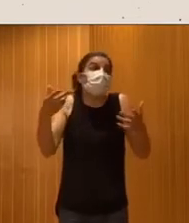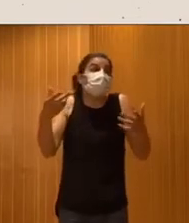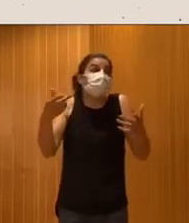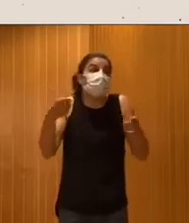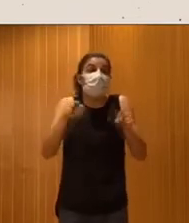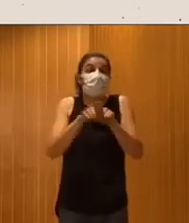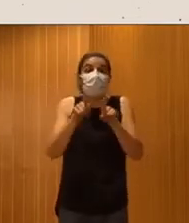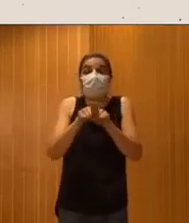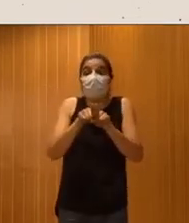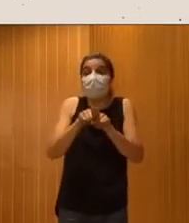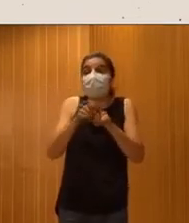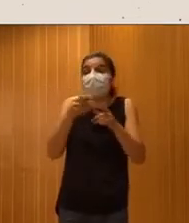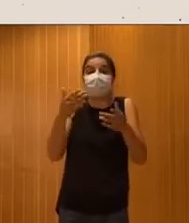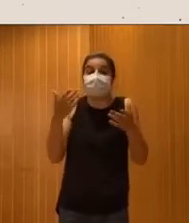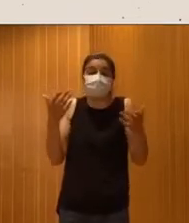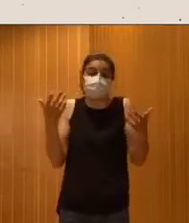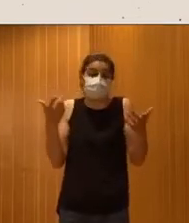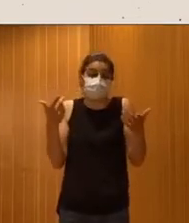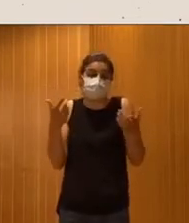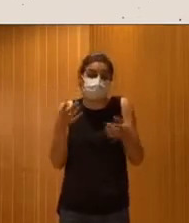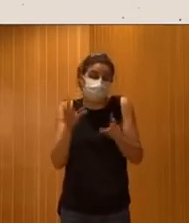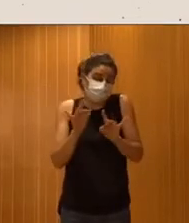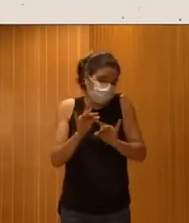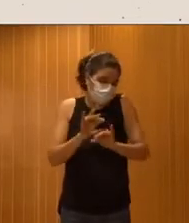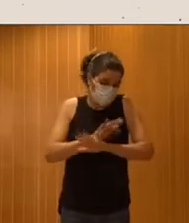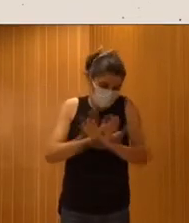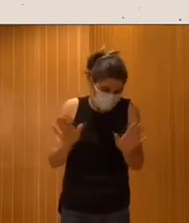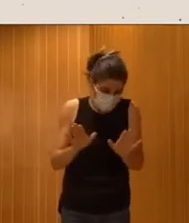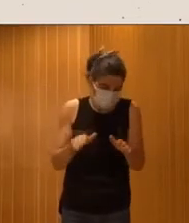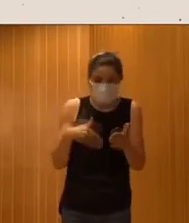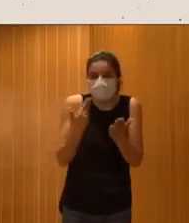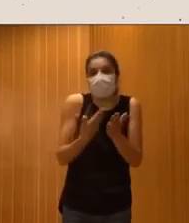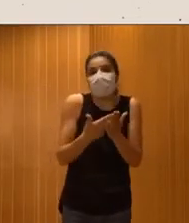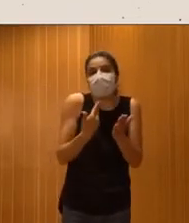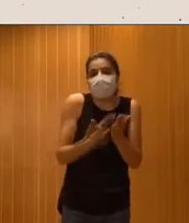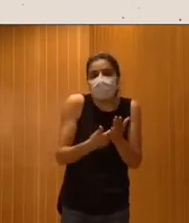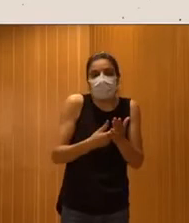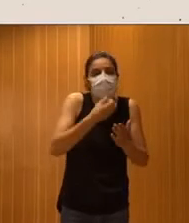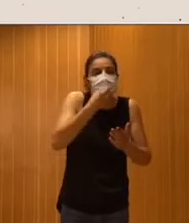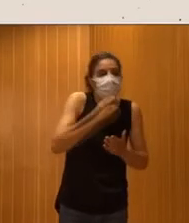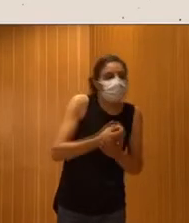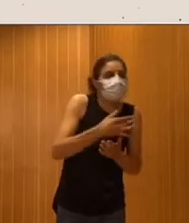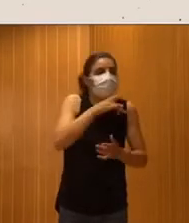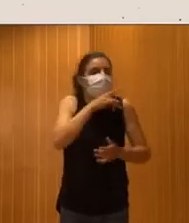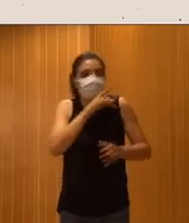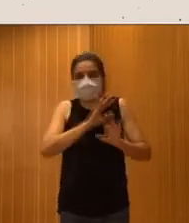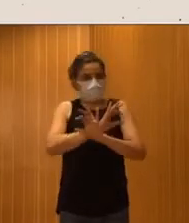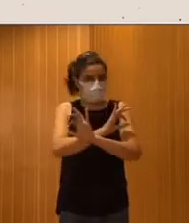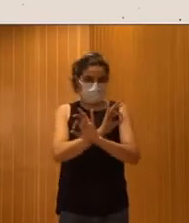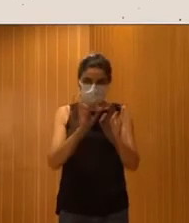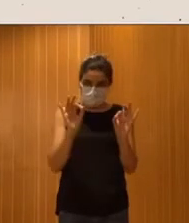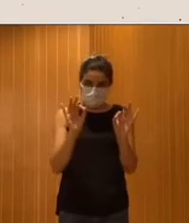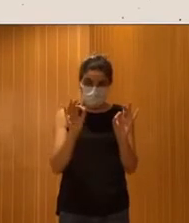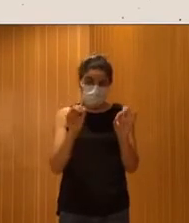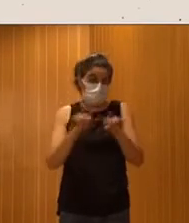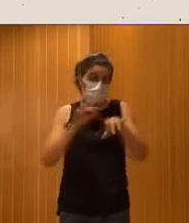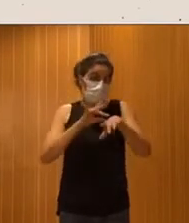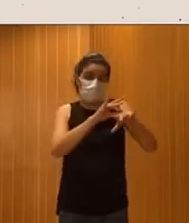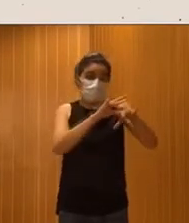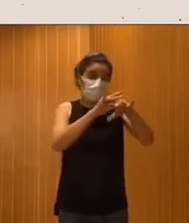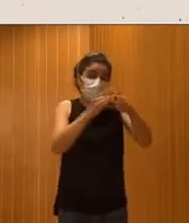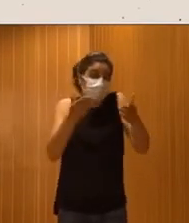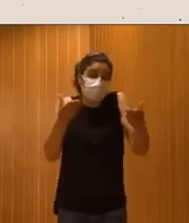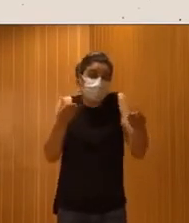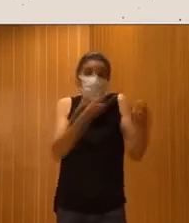anecdótico, y por supuesto la verificación diagnóstica es nula. La sujeción química, por lo tanto, es un fenómeno muy